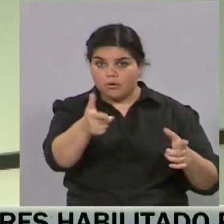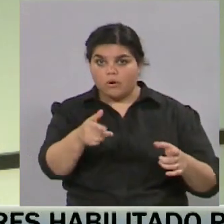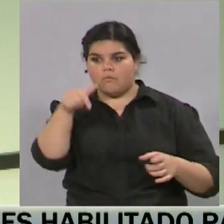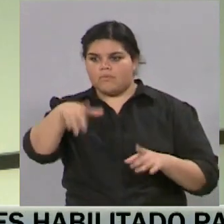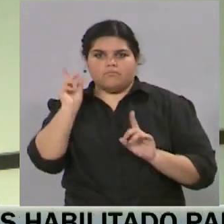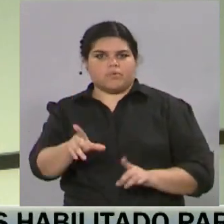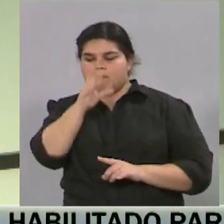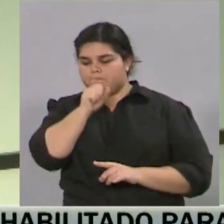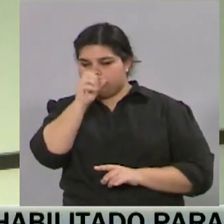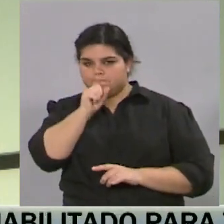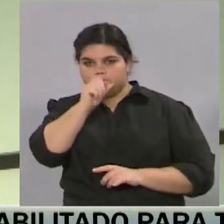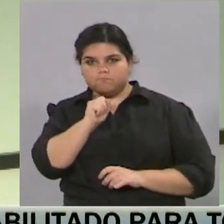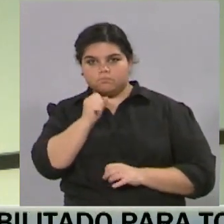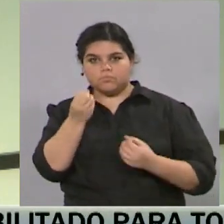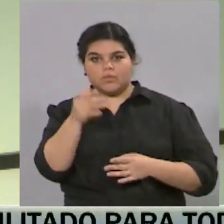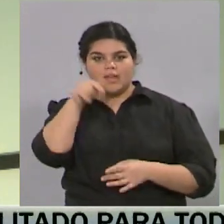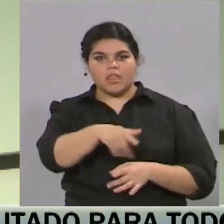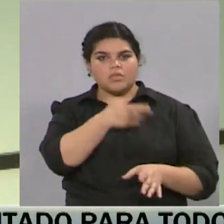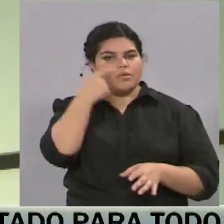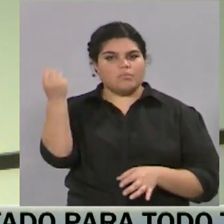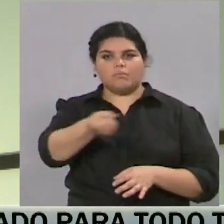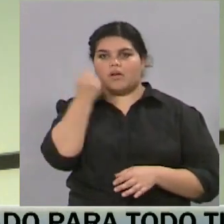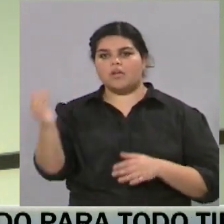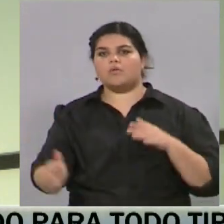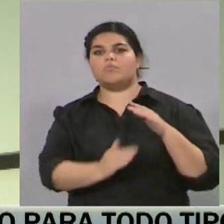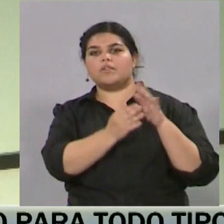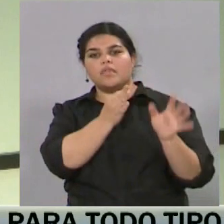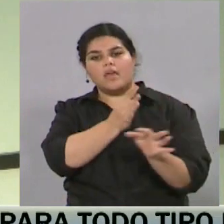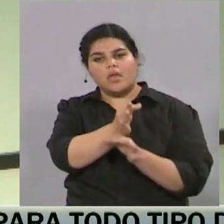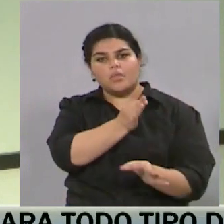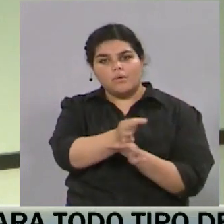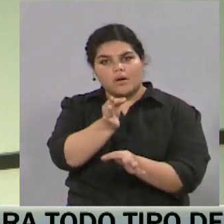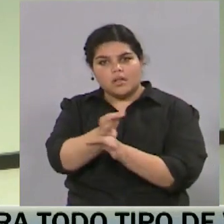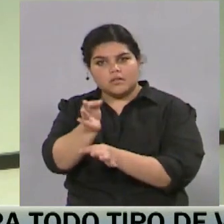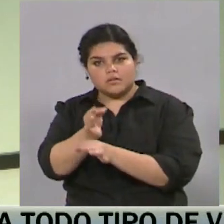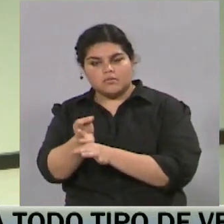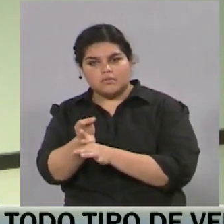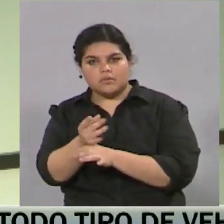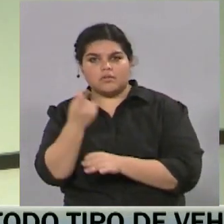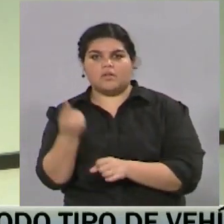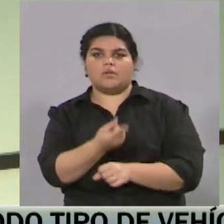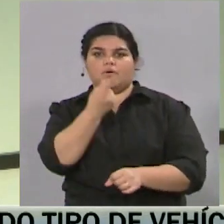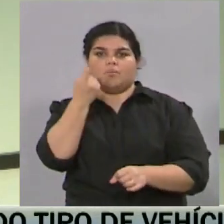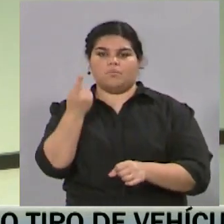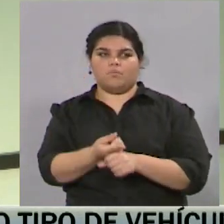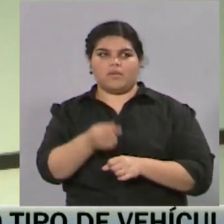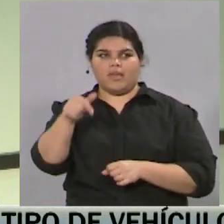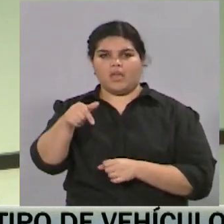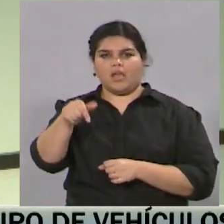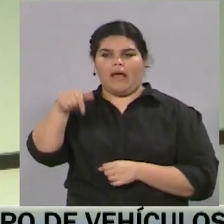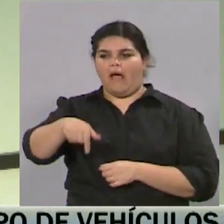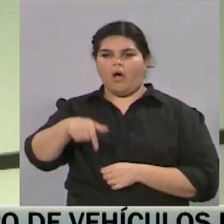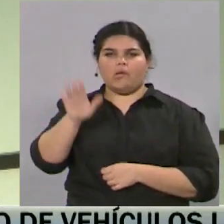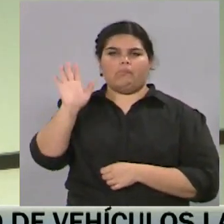es educación. Nosotros no podemos llegar al extremo de, a través del moving, ¿sí? Ojo, que el moving no es de hoy ni es